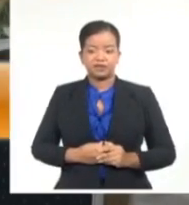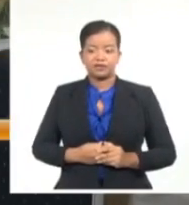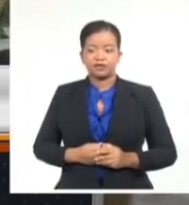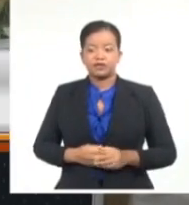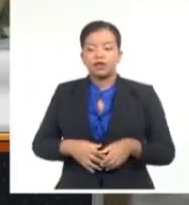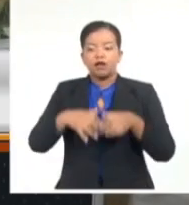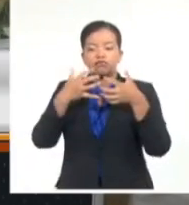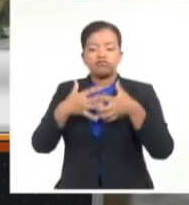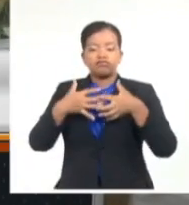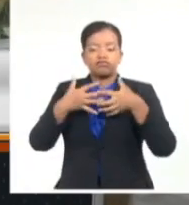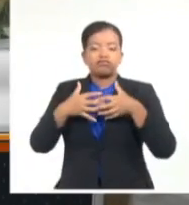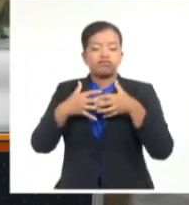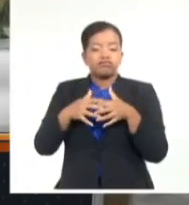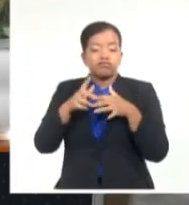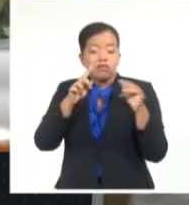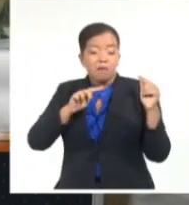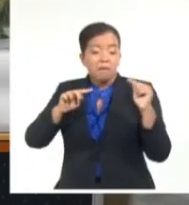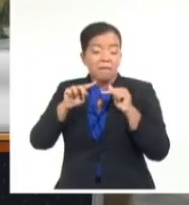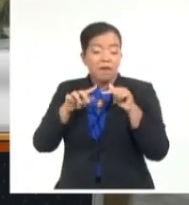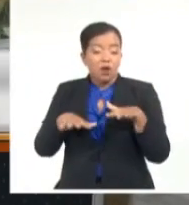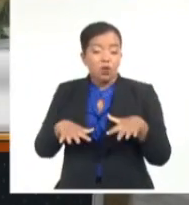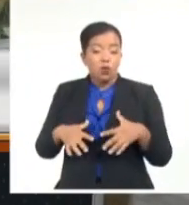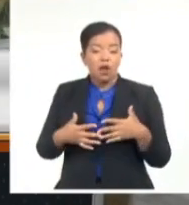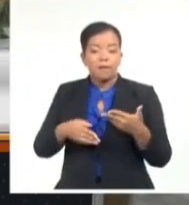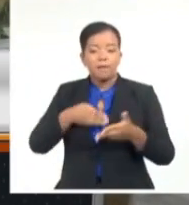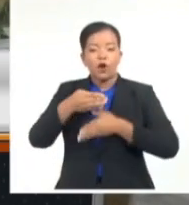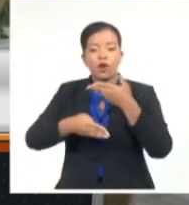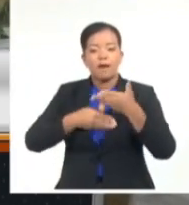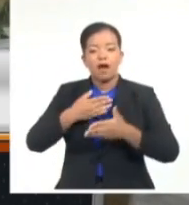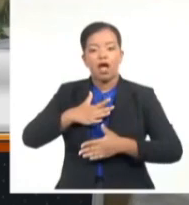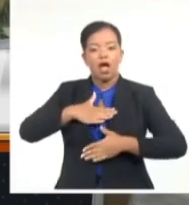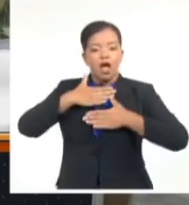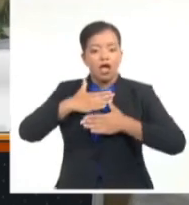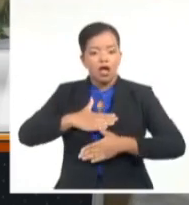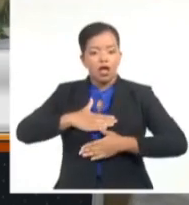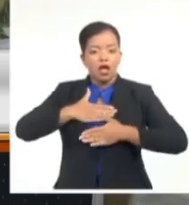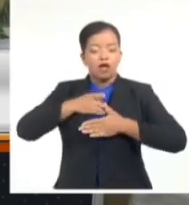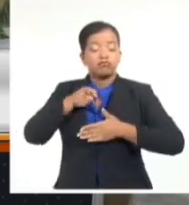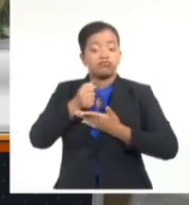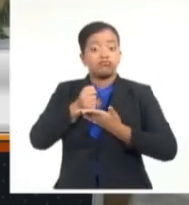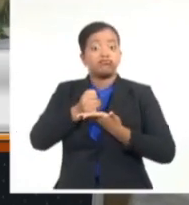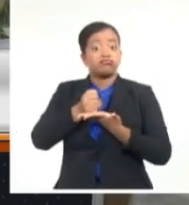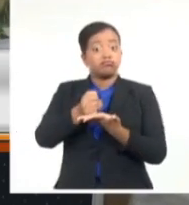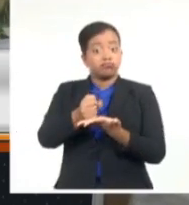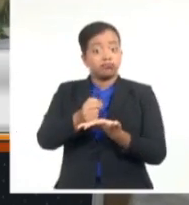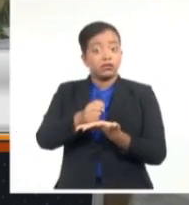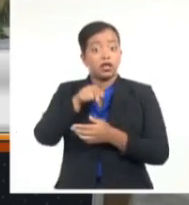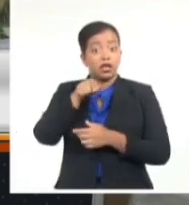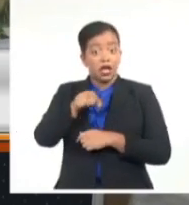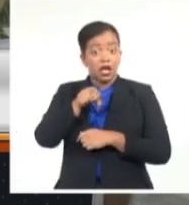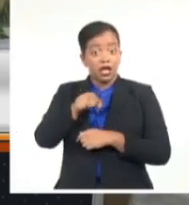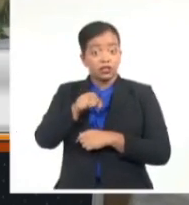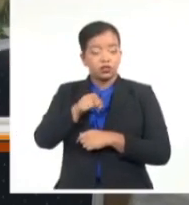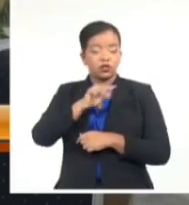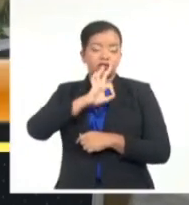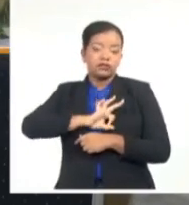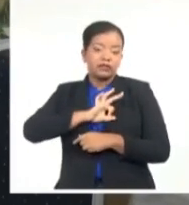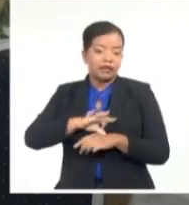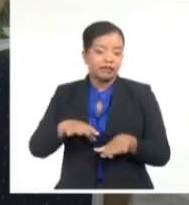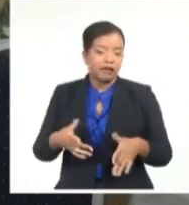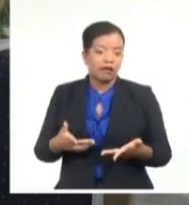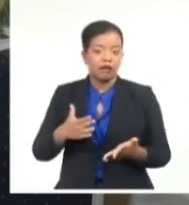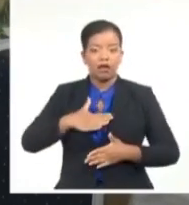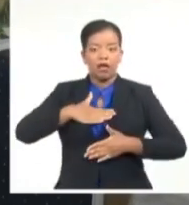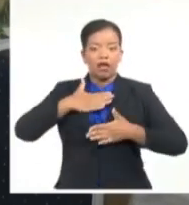respiratorios y problemas digestivos. Sí, tenemos un producto Respil que realmente abarca toda la sintomatología